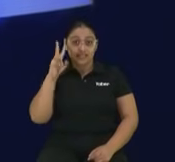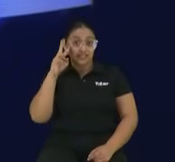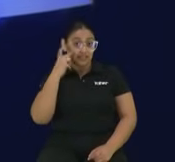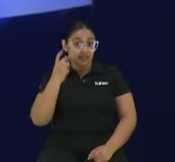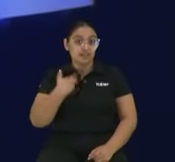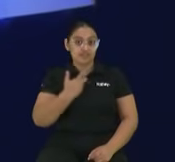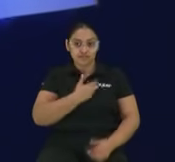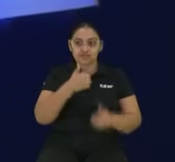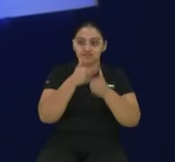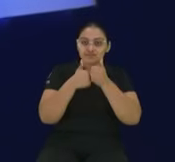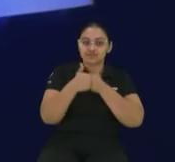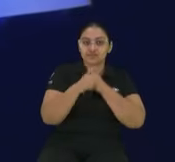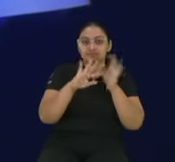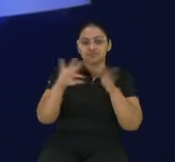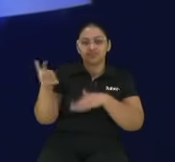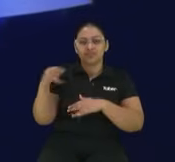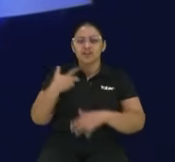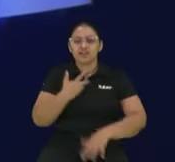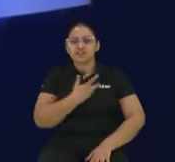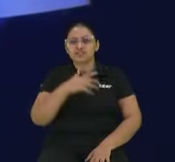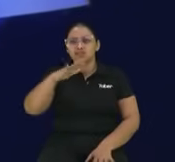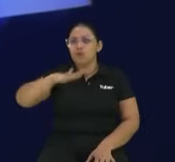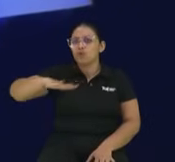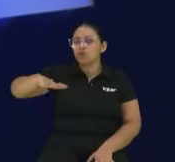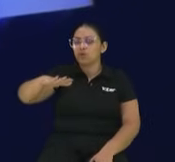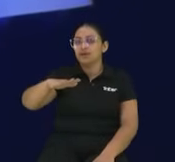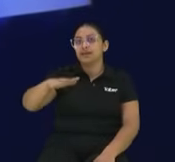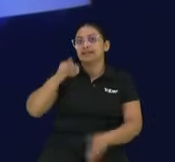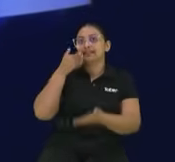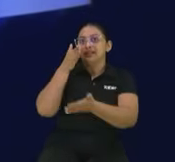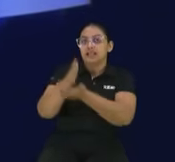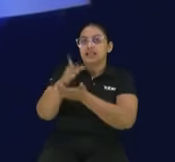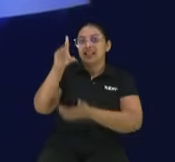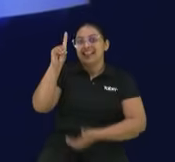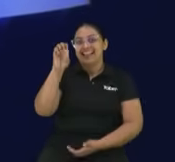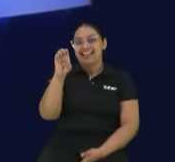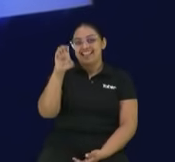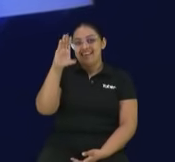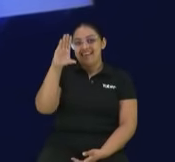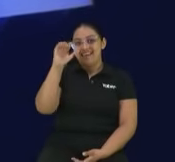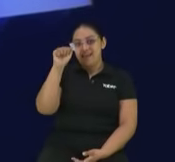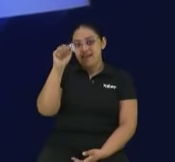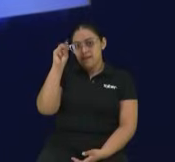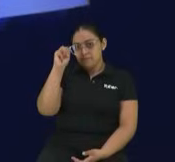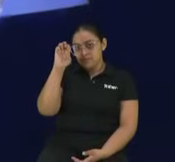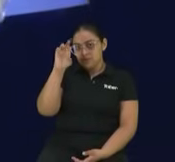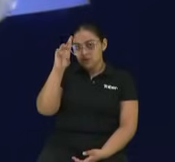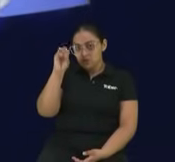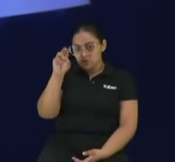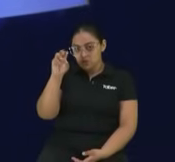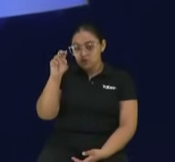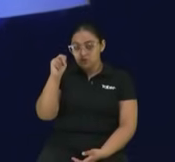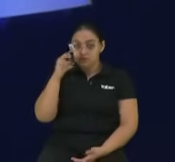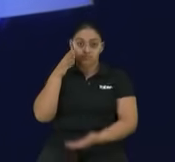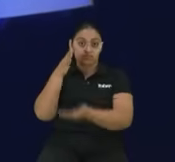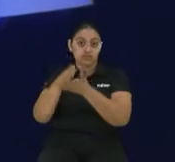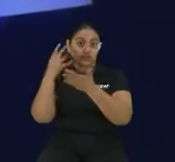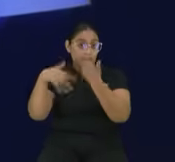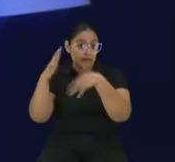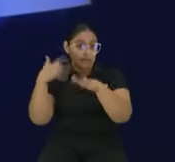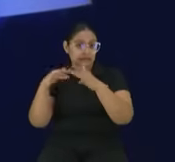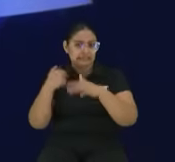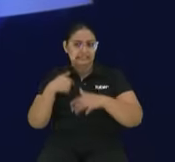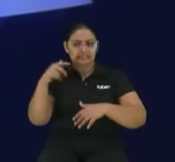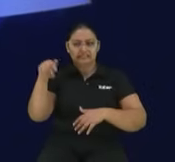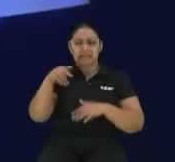estuvimos en Royal de Cameron Compartiendo con 42 líderes del ministerio cosecha de San Francisco California para llegar para allá con el tráfico de